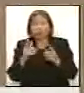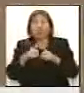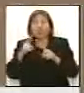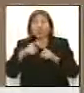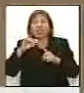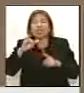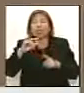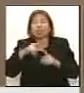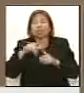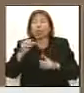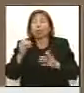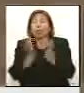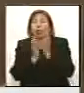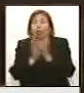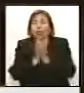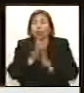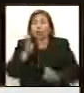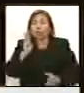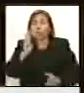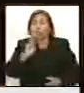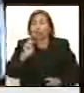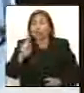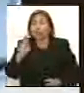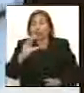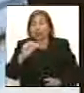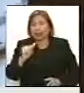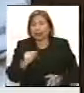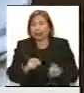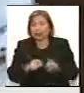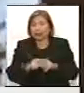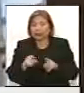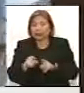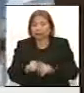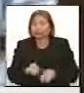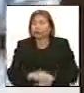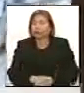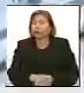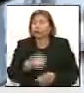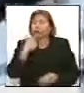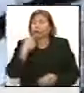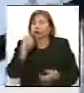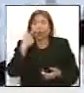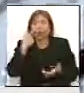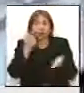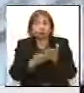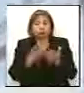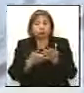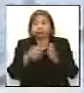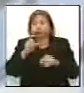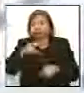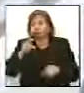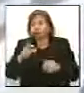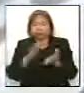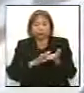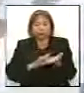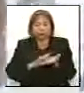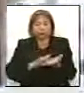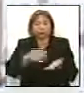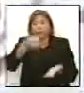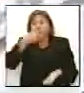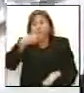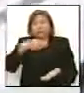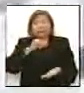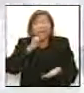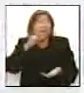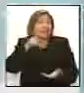en el hospital Barranca Cajatambo, su director, Richard Solano, le hizo conocer de la escasez de los medicamentos en esa red